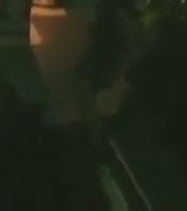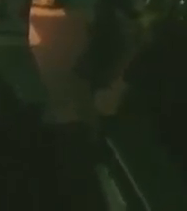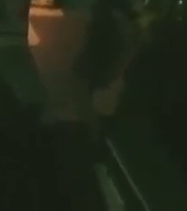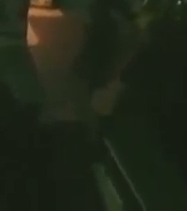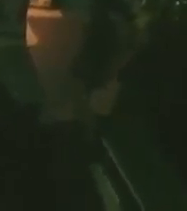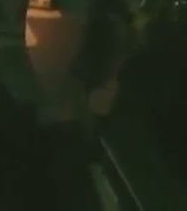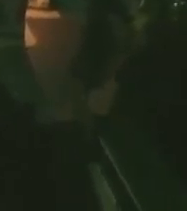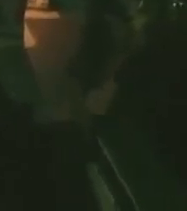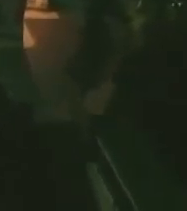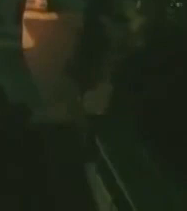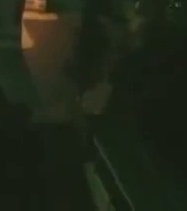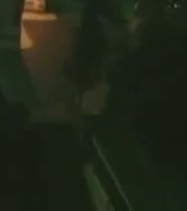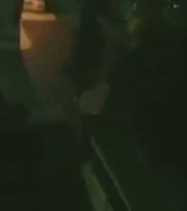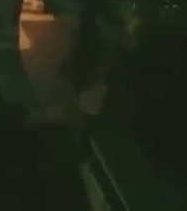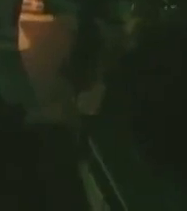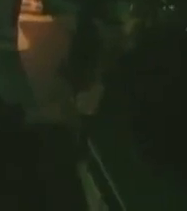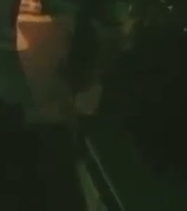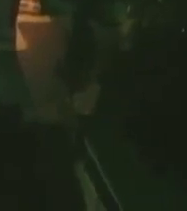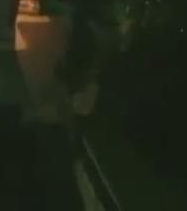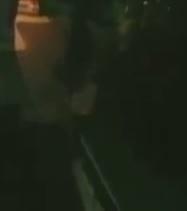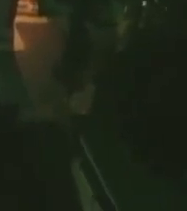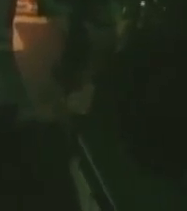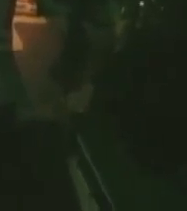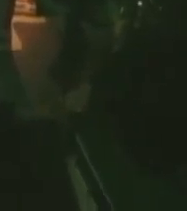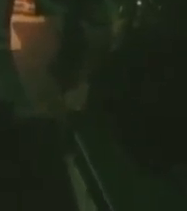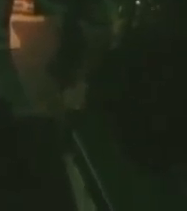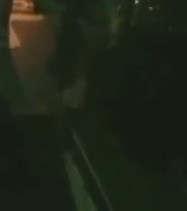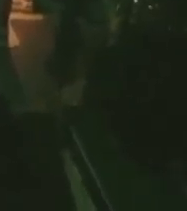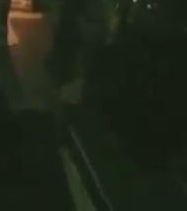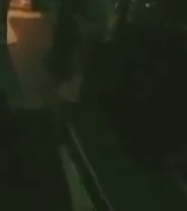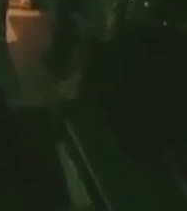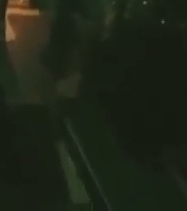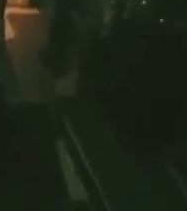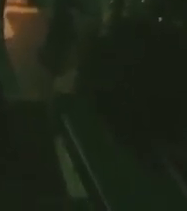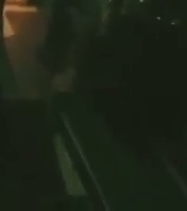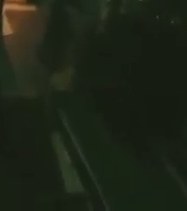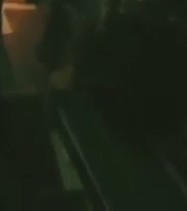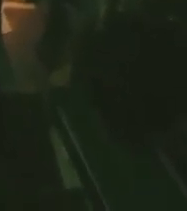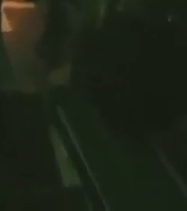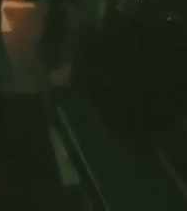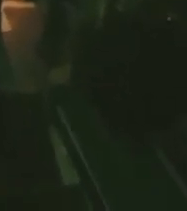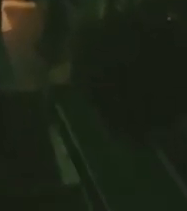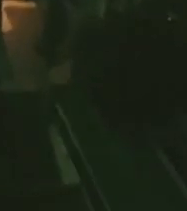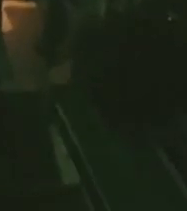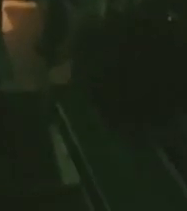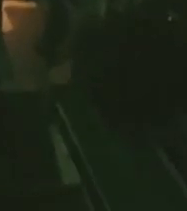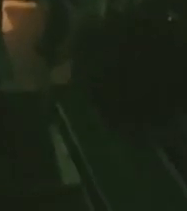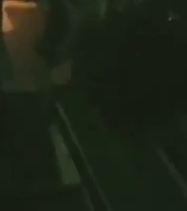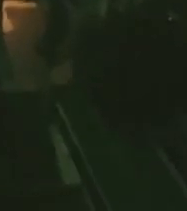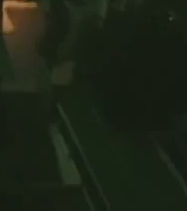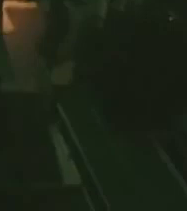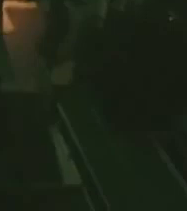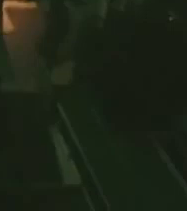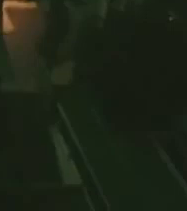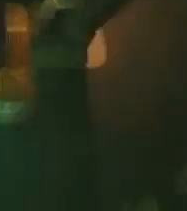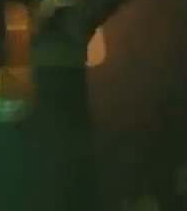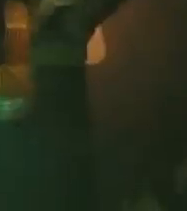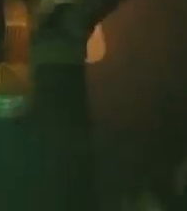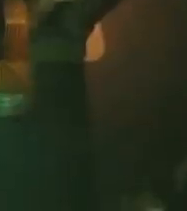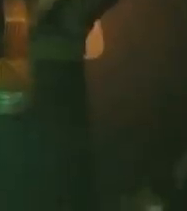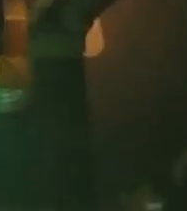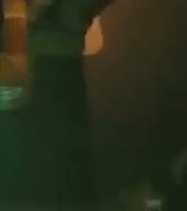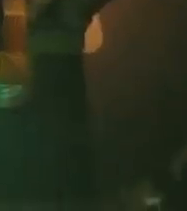importante información al país el presidente de la República, Nicolás Maduro, en lo que ha sido esta importante reunión de